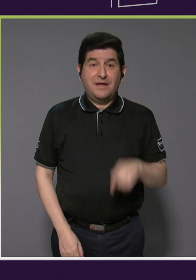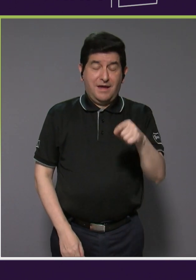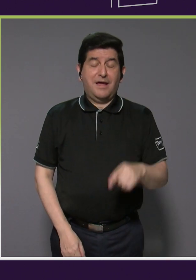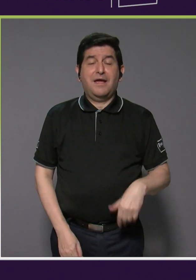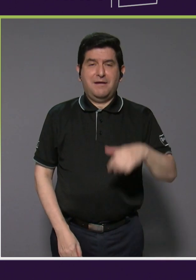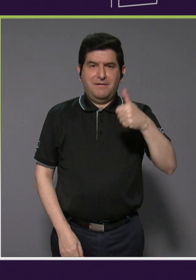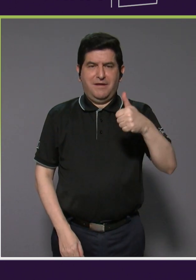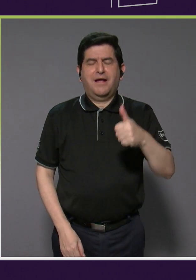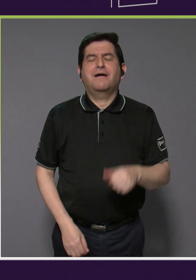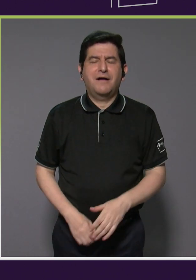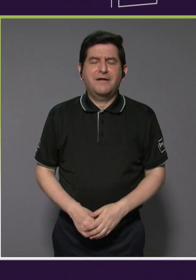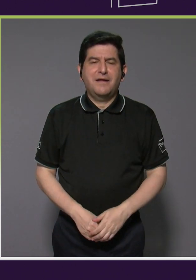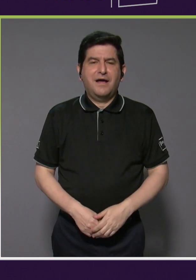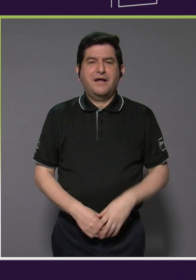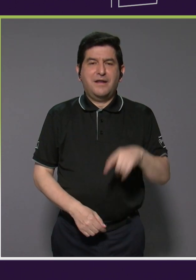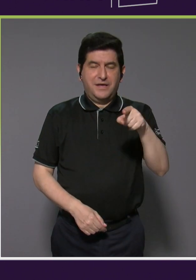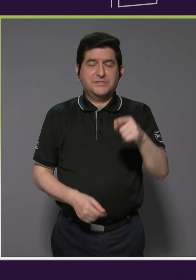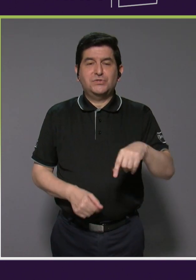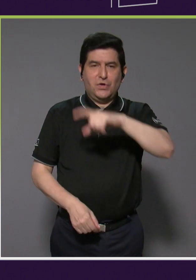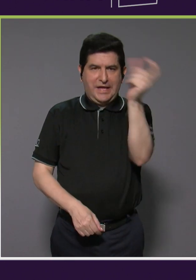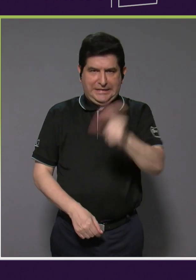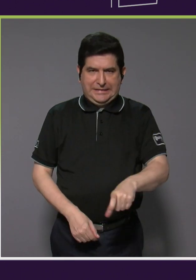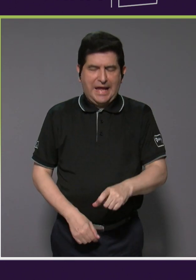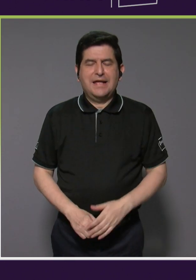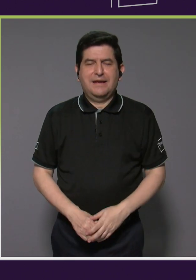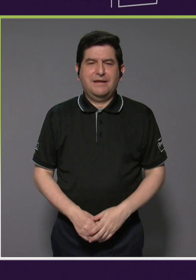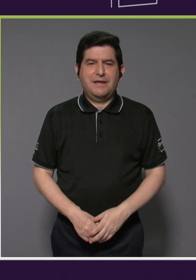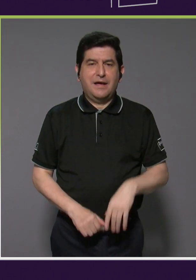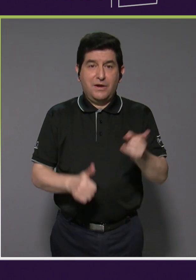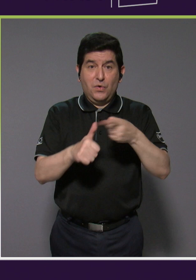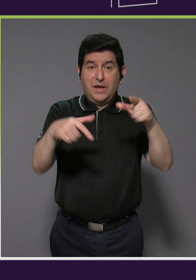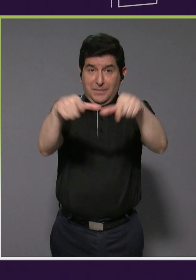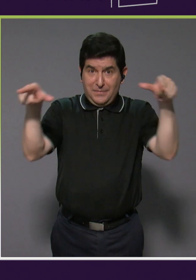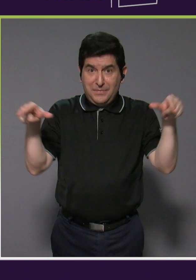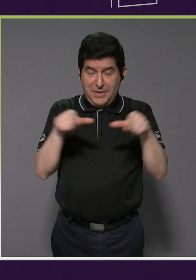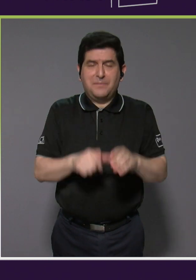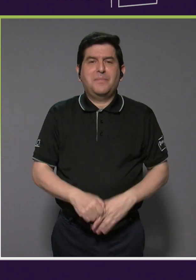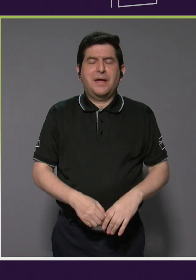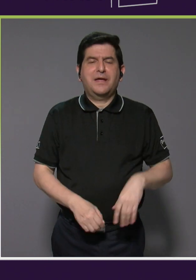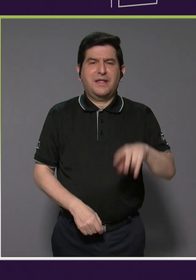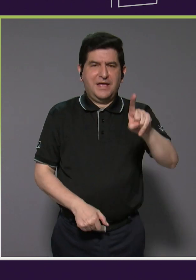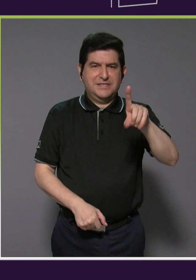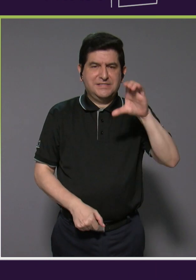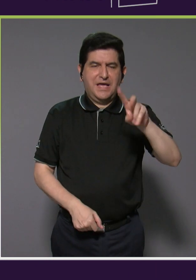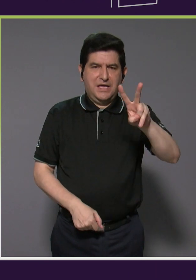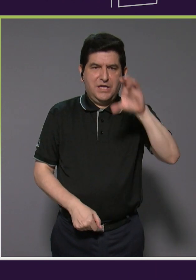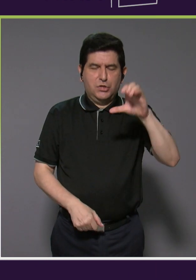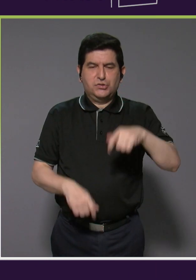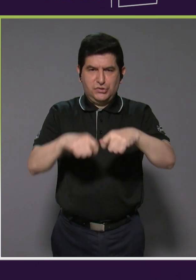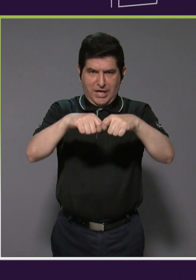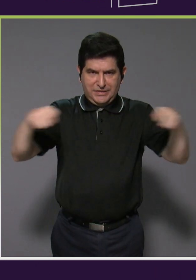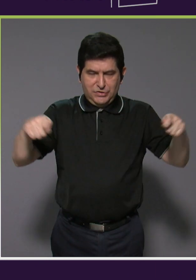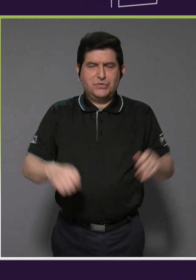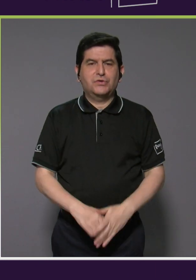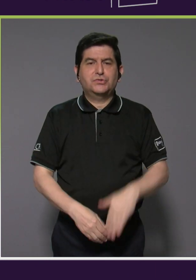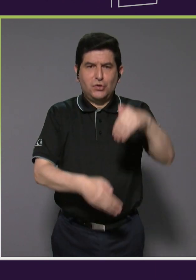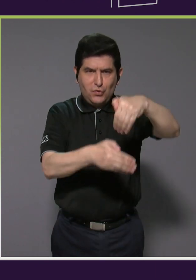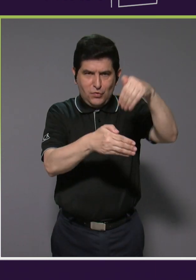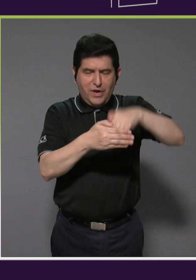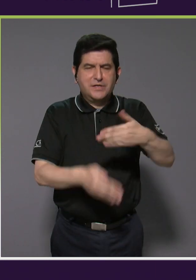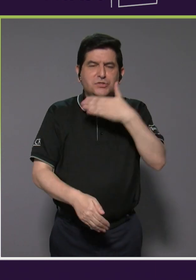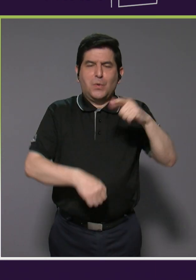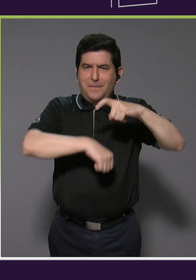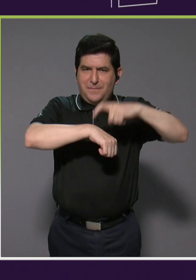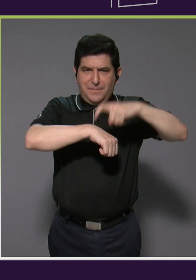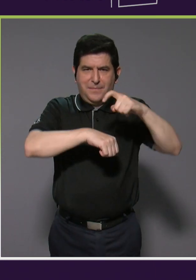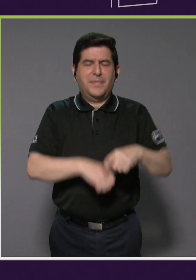de paraatletismo en Venecia, Italia, consiguiendo la primera posición en las pruebas de 100 y 200 metros y registrando su mejor